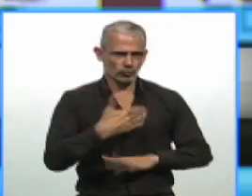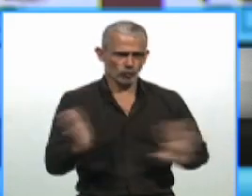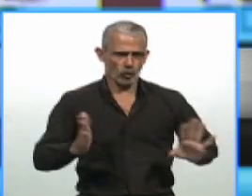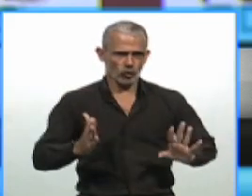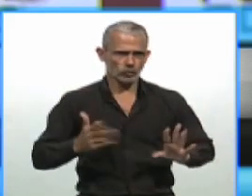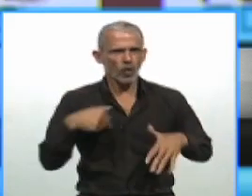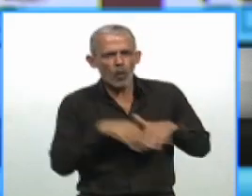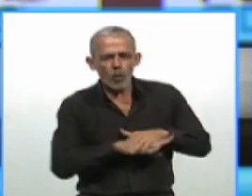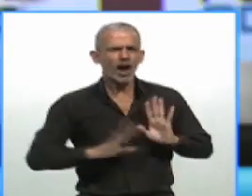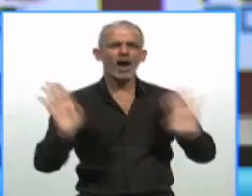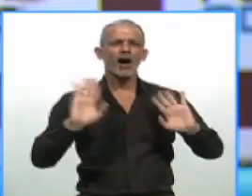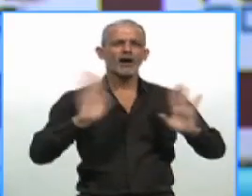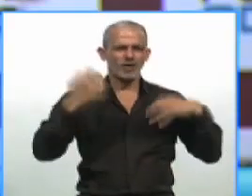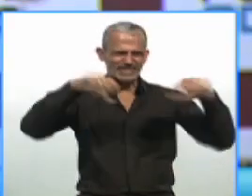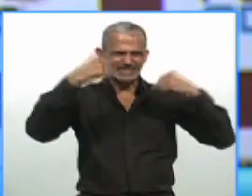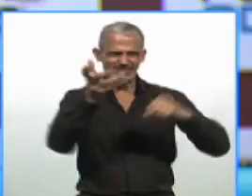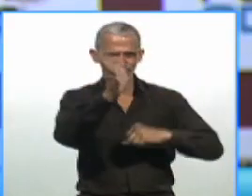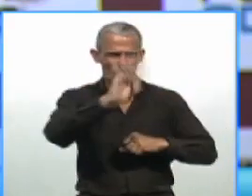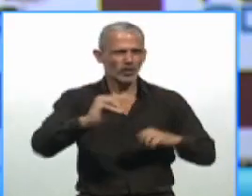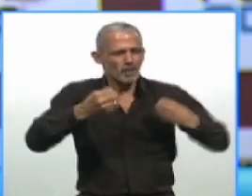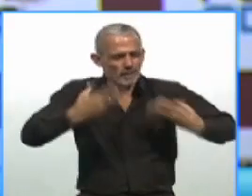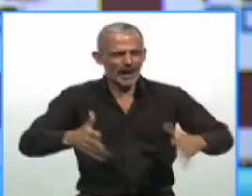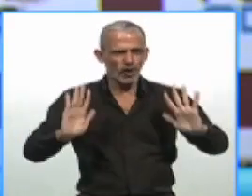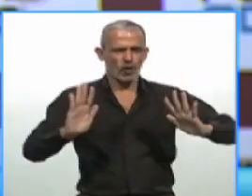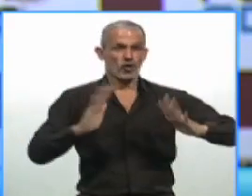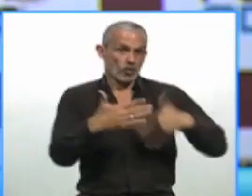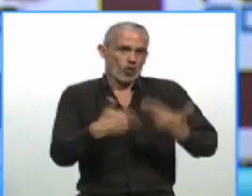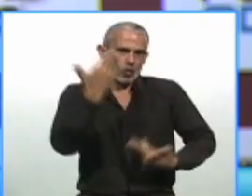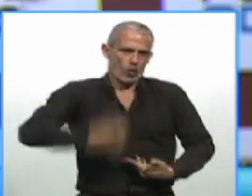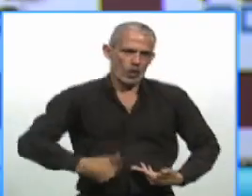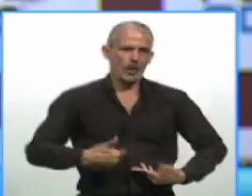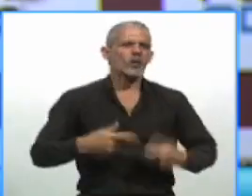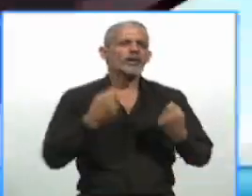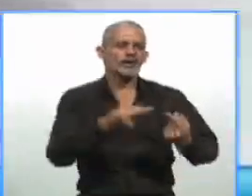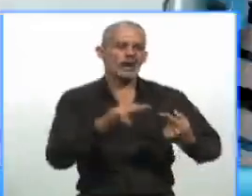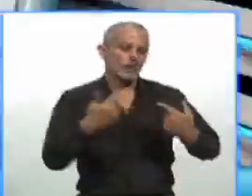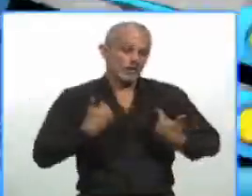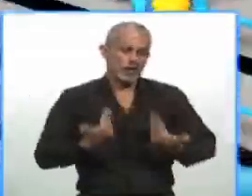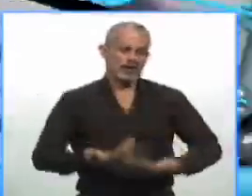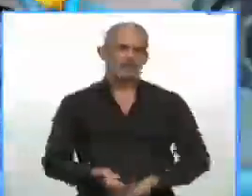todo por entrenar cada día mejor y aportar lo mío al club.